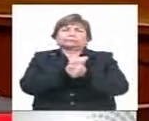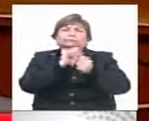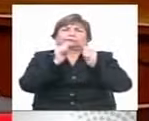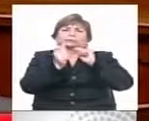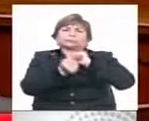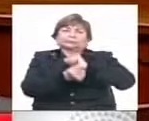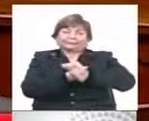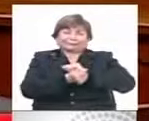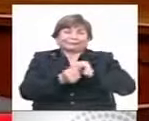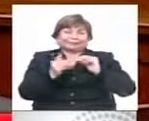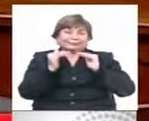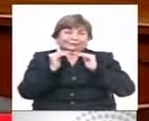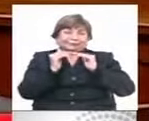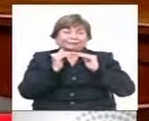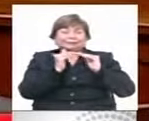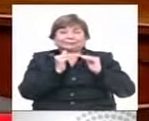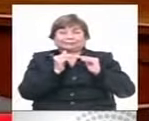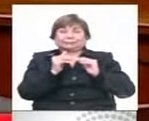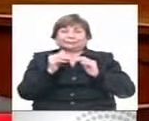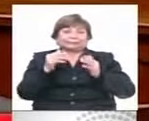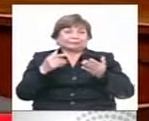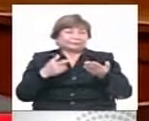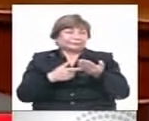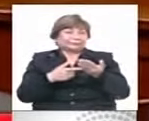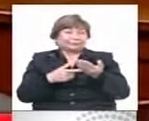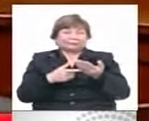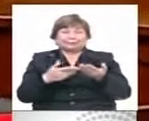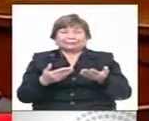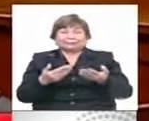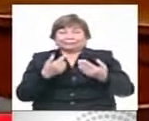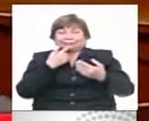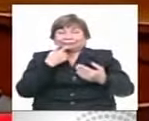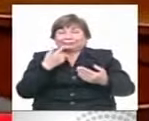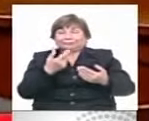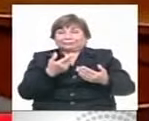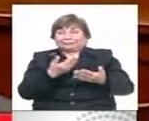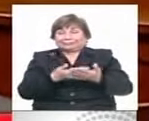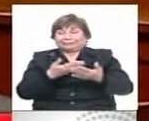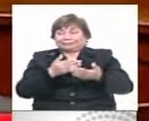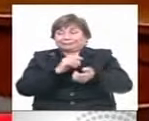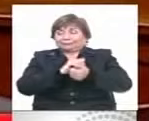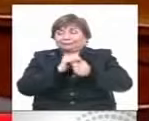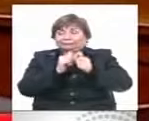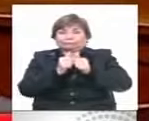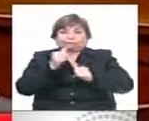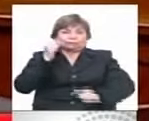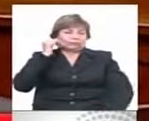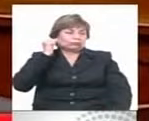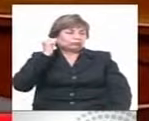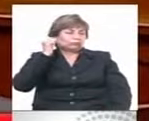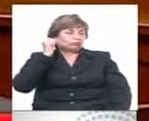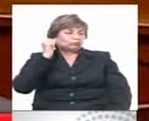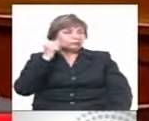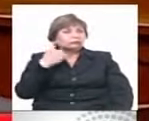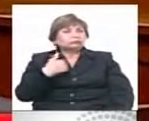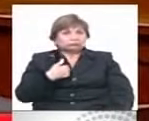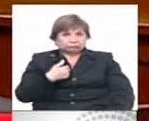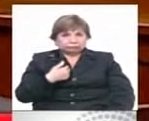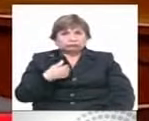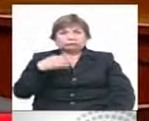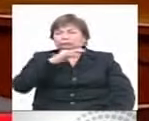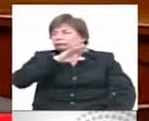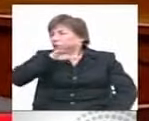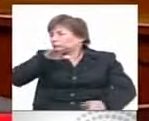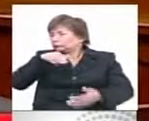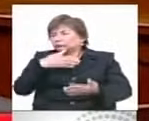digital con equidad. Las tecnologías digitales deben convertirse en un derecho que pueda ser ejercido por toda